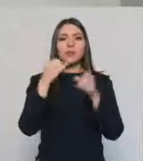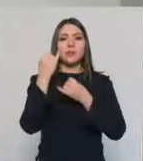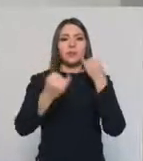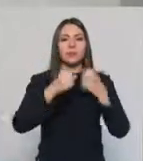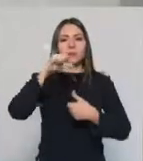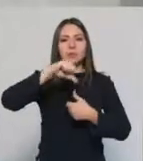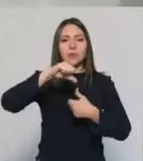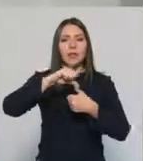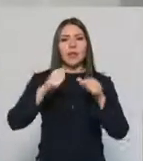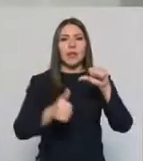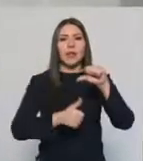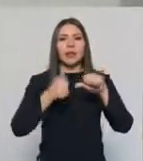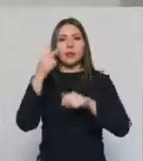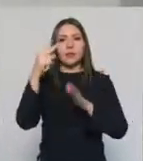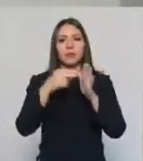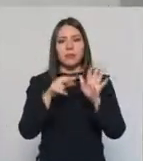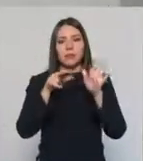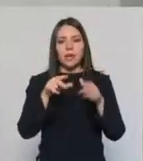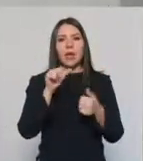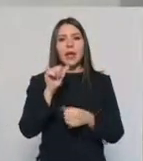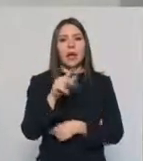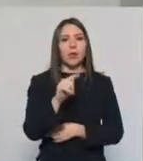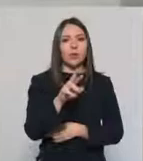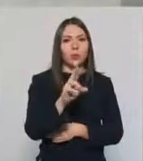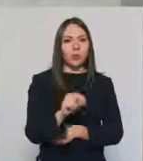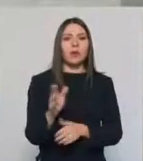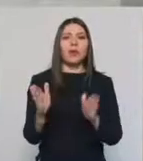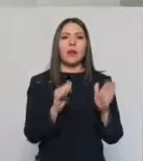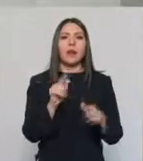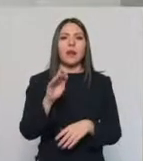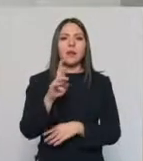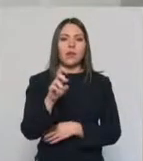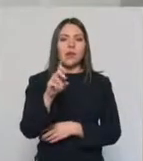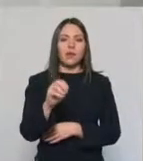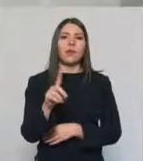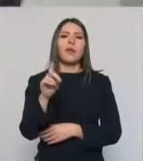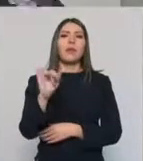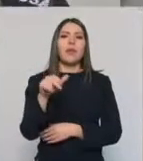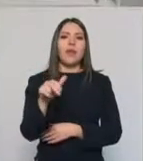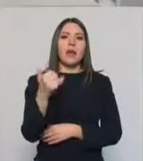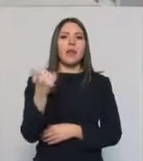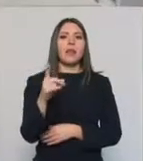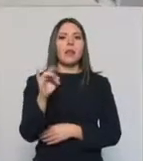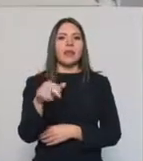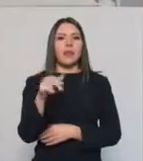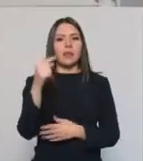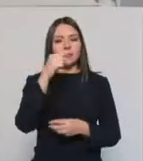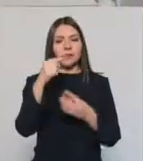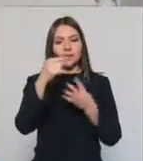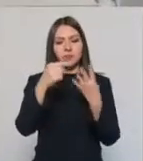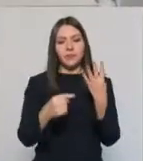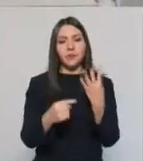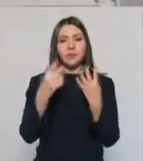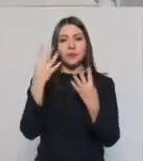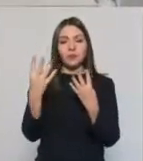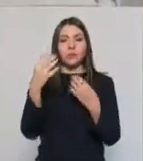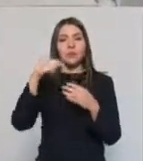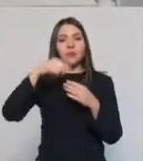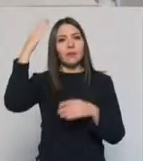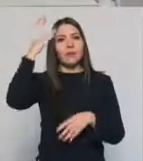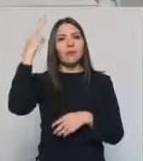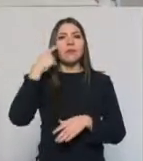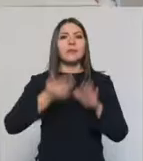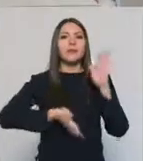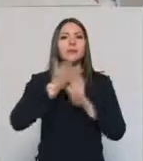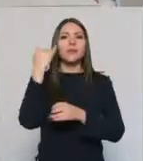Centroamericanos del Caribe 2018, Arturo Salazar, Alfredo Ávila, Diana García y Dina Anguiano, encabezan el ranking nacional rumbo a los Juegos